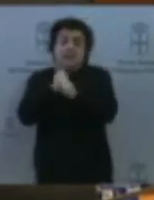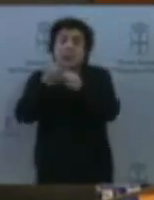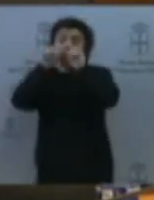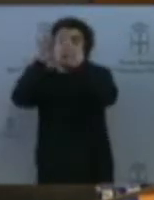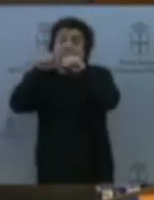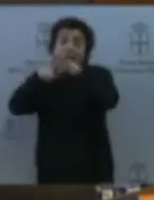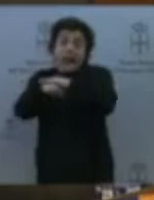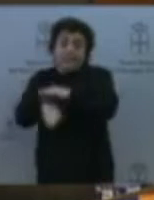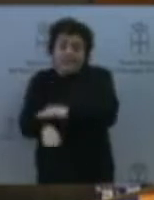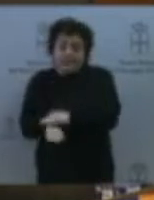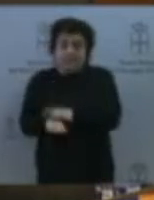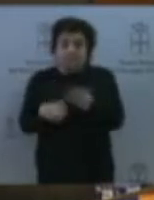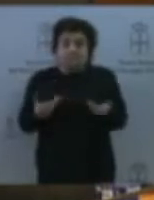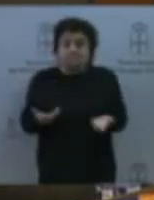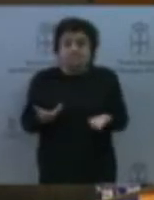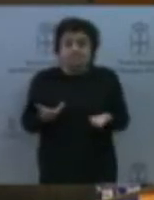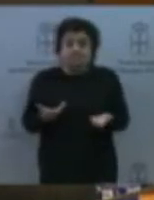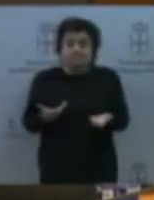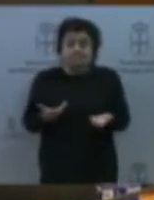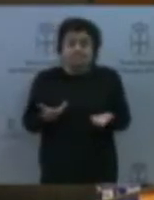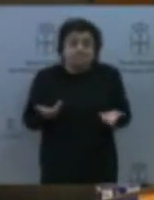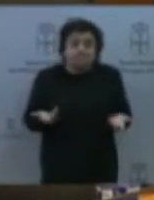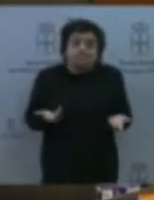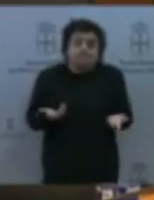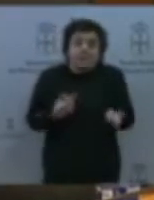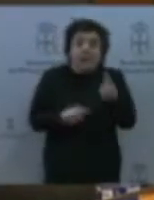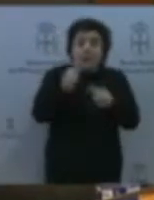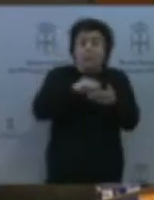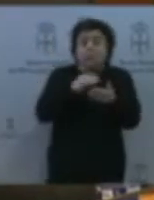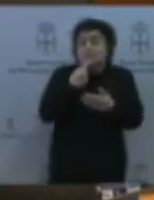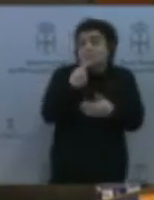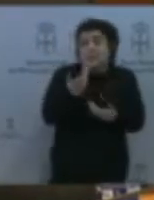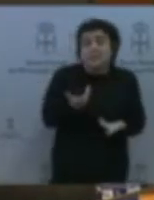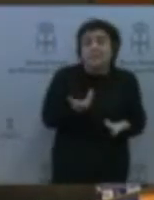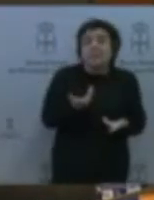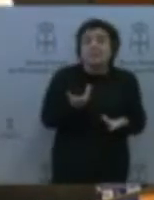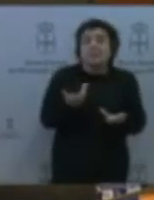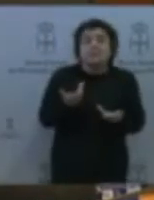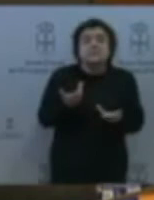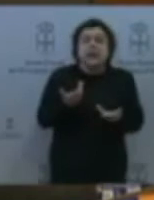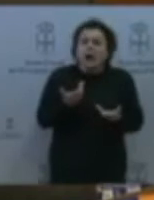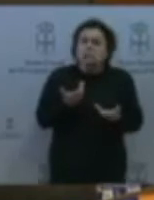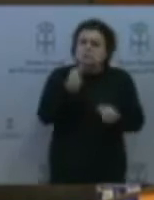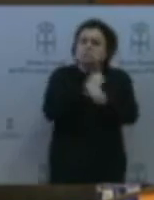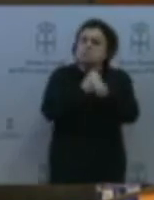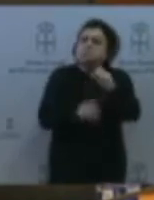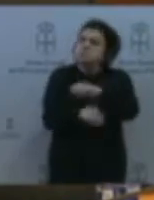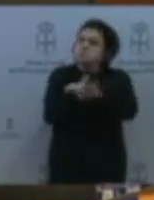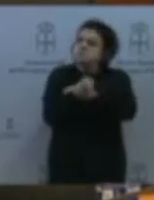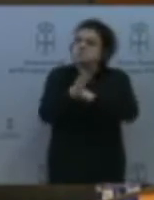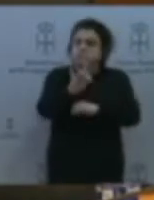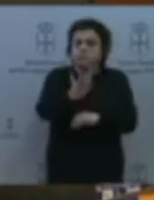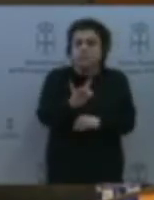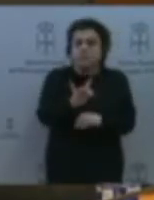quien dice, o quien quiere que se oiga únicamente, se van a generar empleo, ¿no? Y claro, evidentemente, ¿quién está en contra de que se genere empleo, ¿no? Ahí sobrarían las